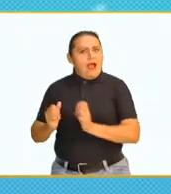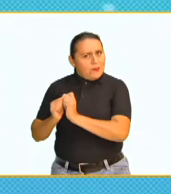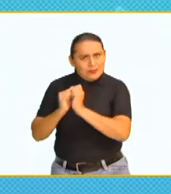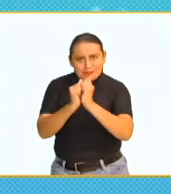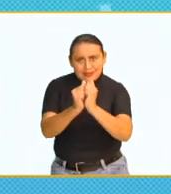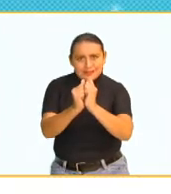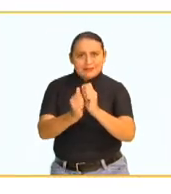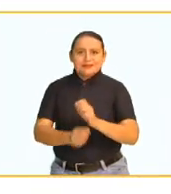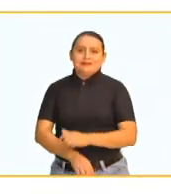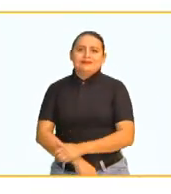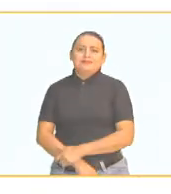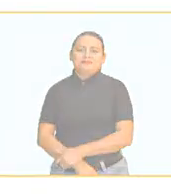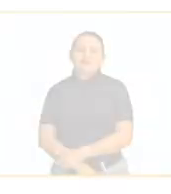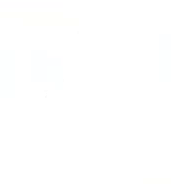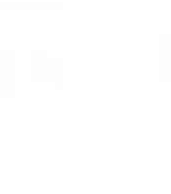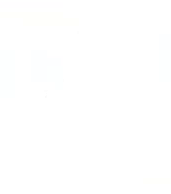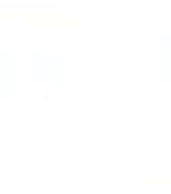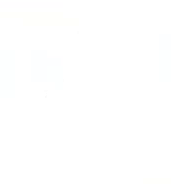Acompáñenos.